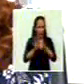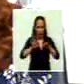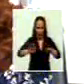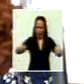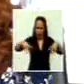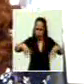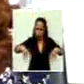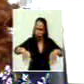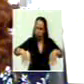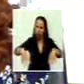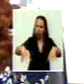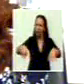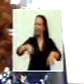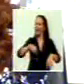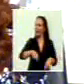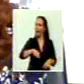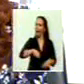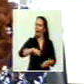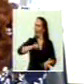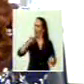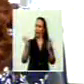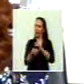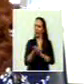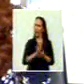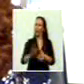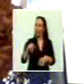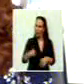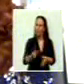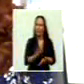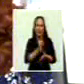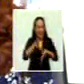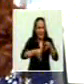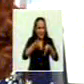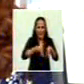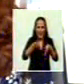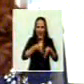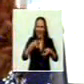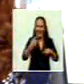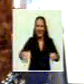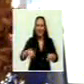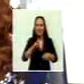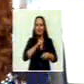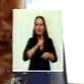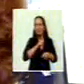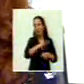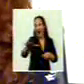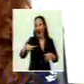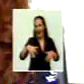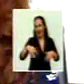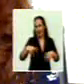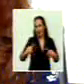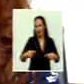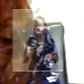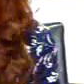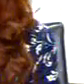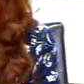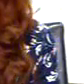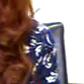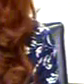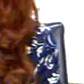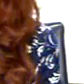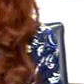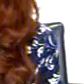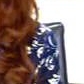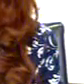esto es, de la producción de maquinaria agrometálica. Muy importante, felicitaciones a la